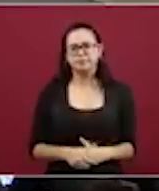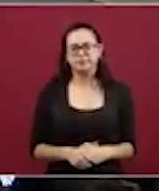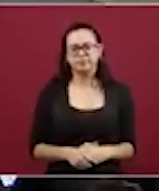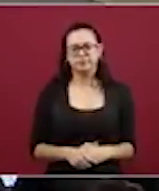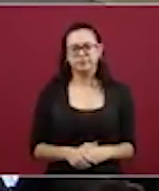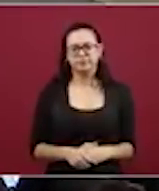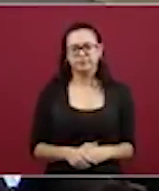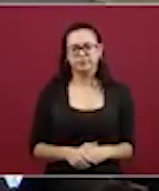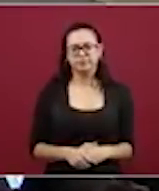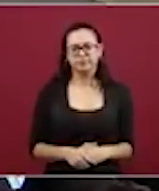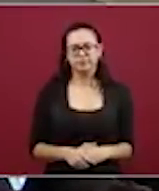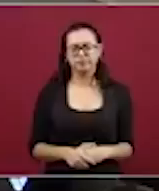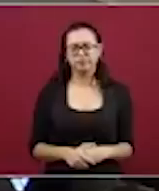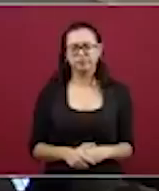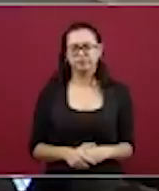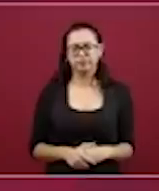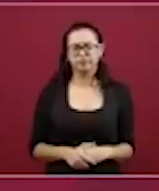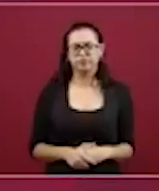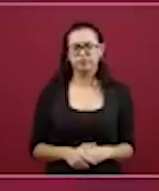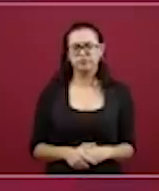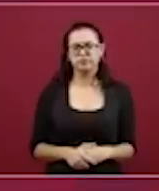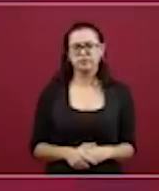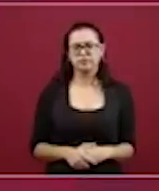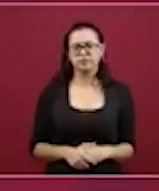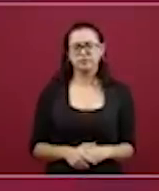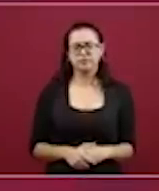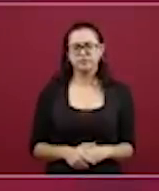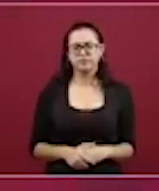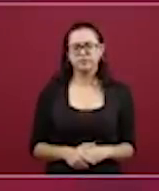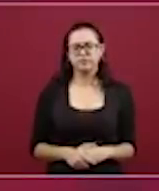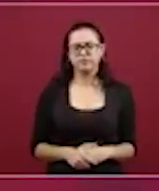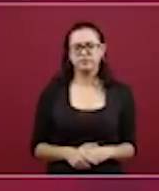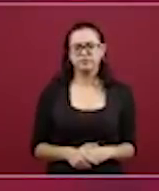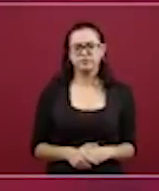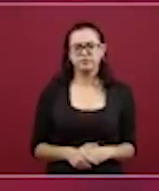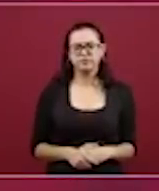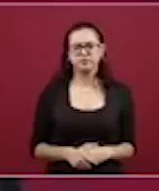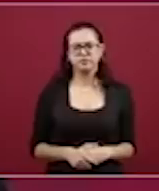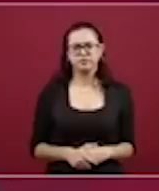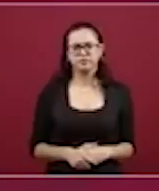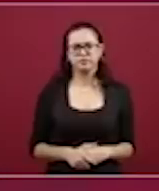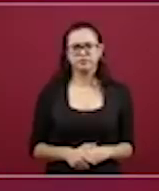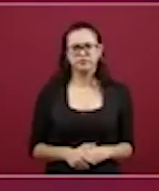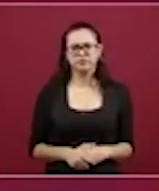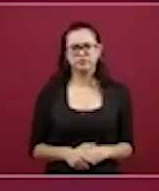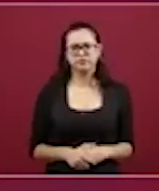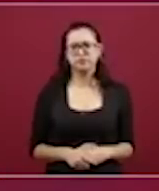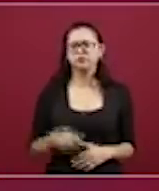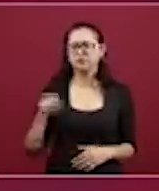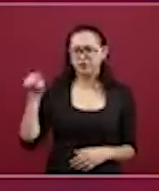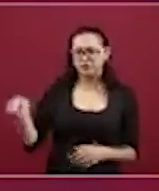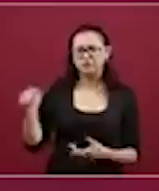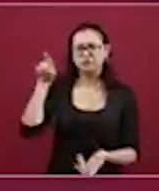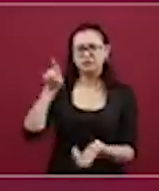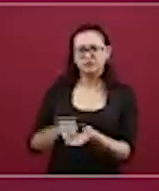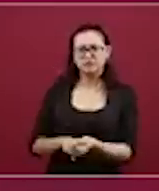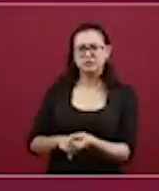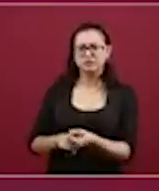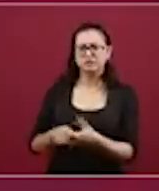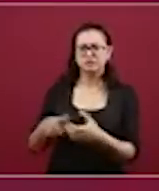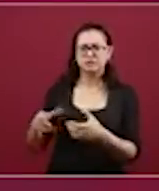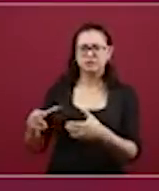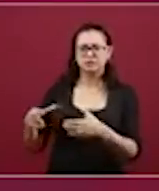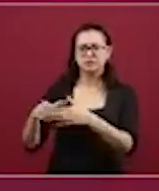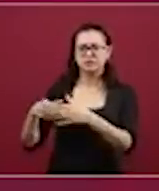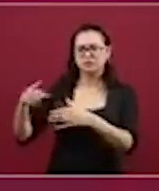y de manera especial que se debata en el movimiento